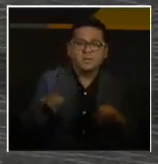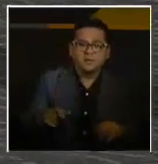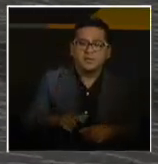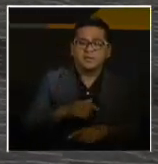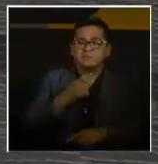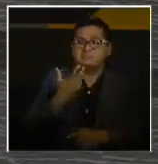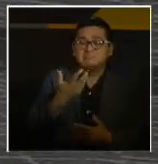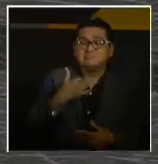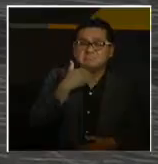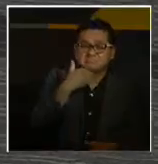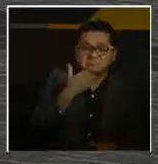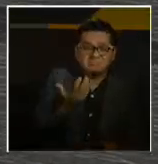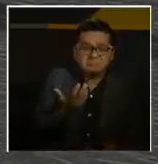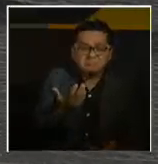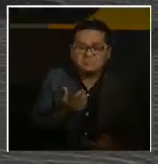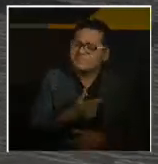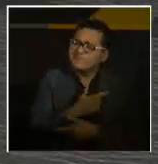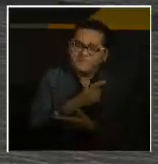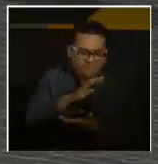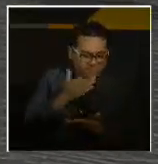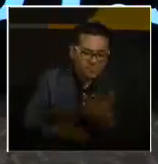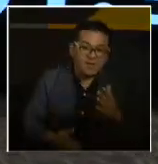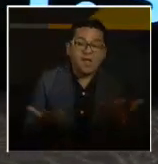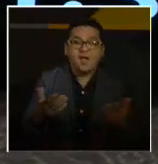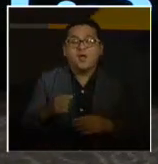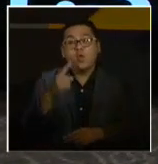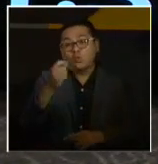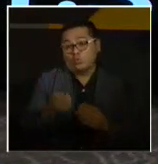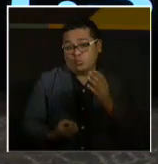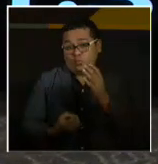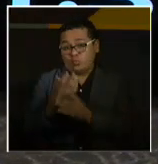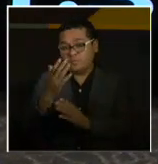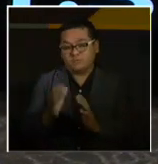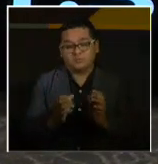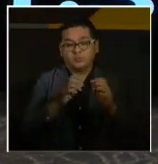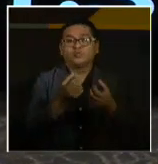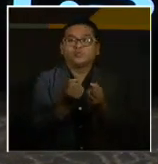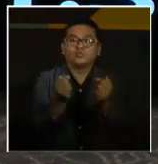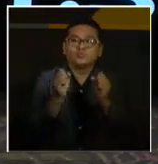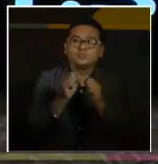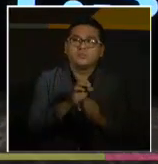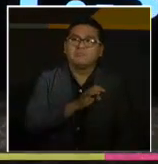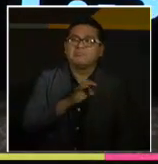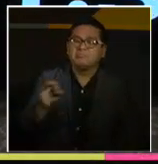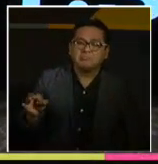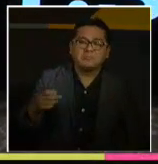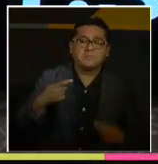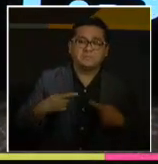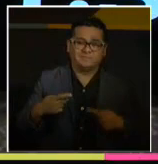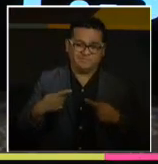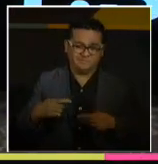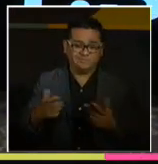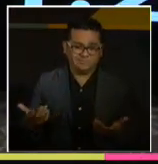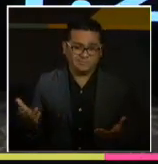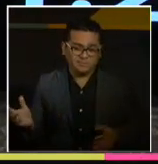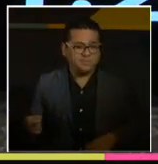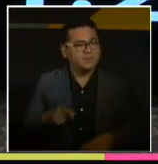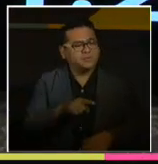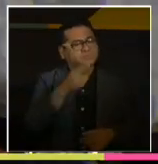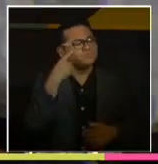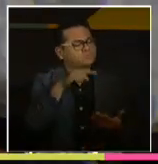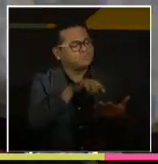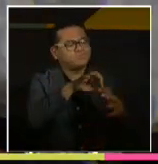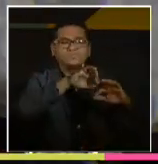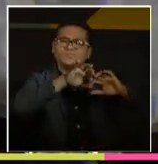independencia en su labor. Además, vamos a crear una fiscalía social que le permita a los ciudadanos